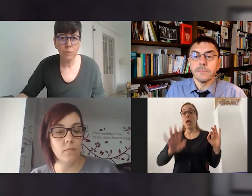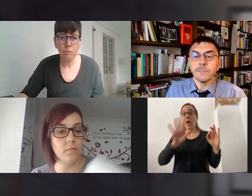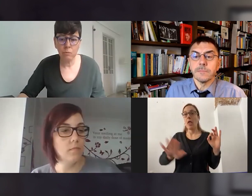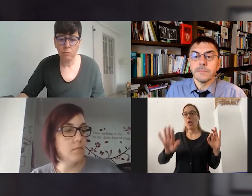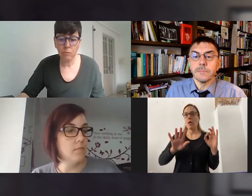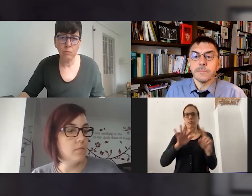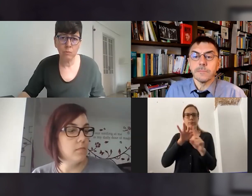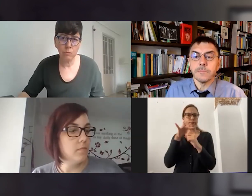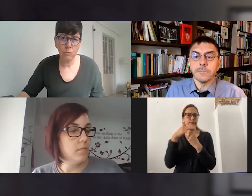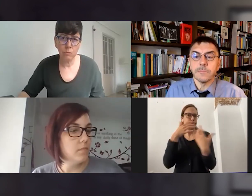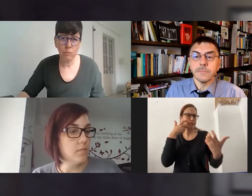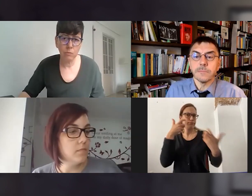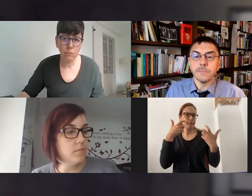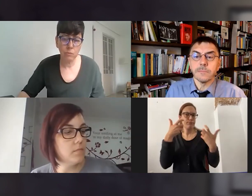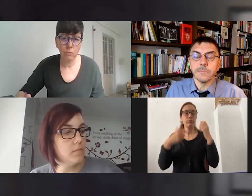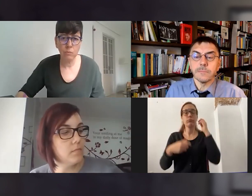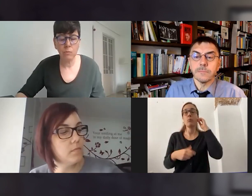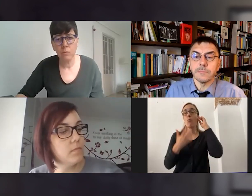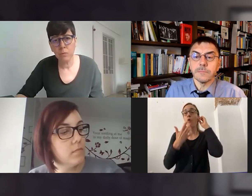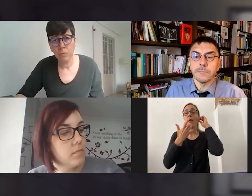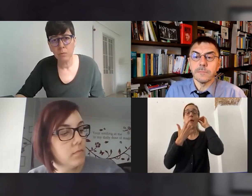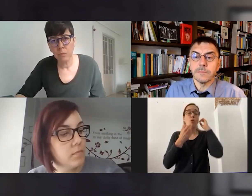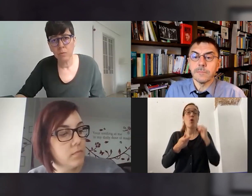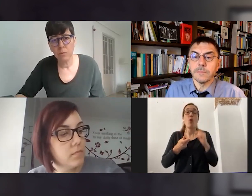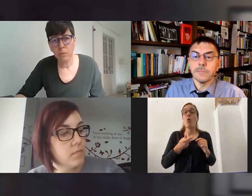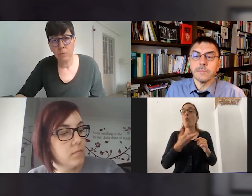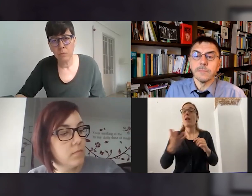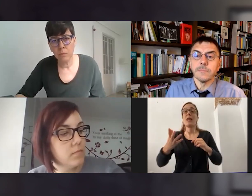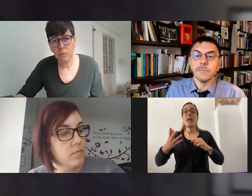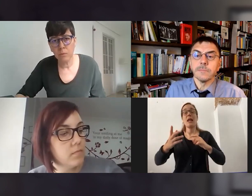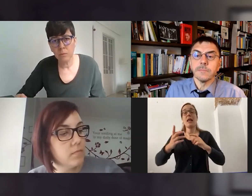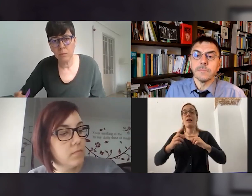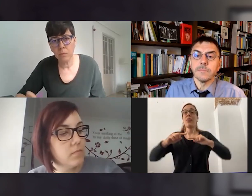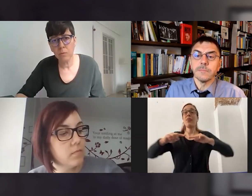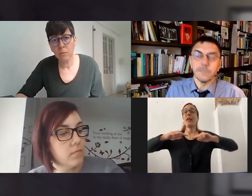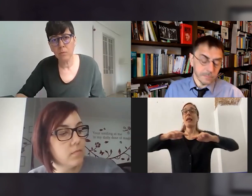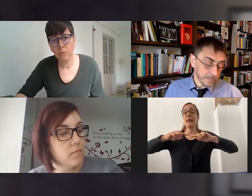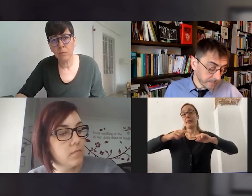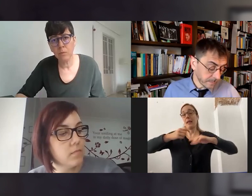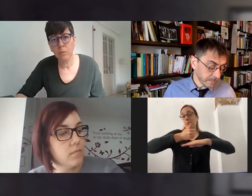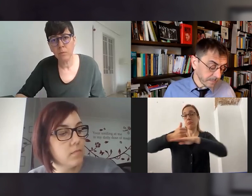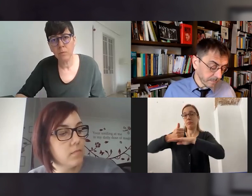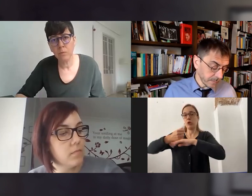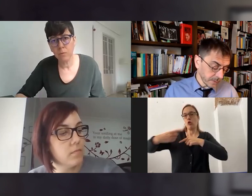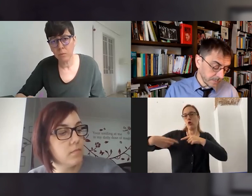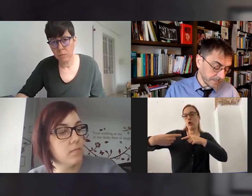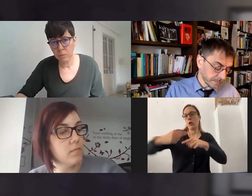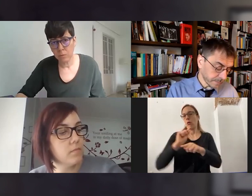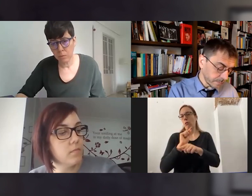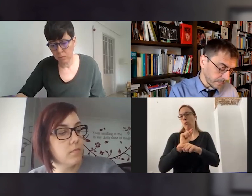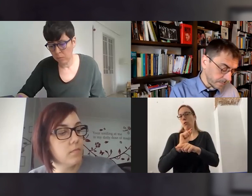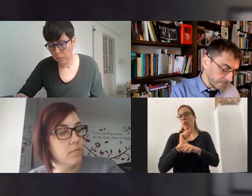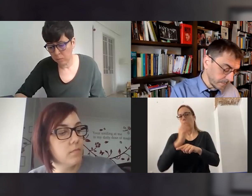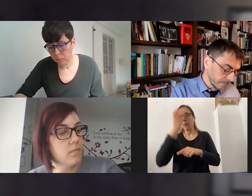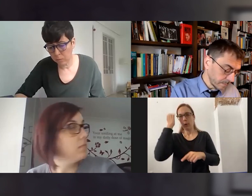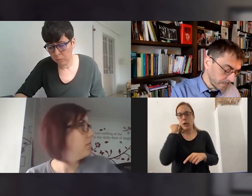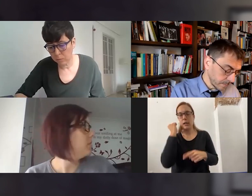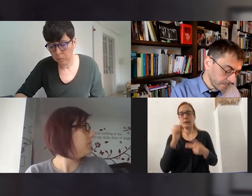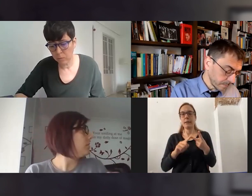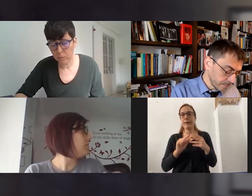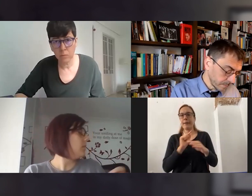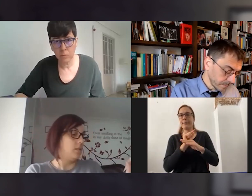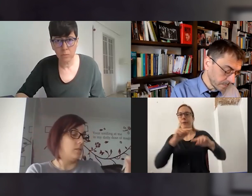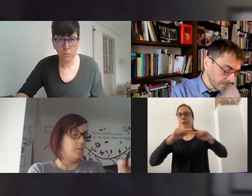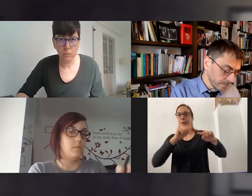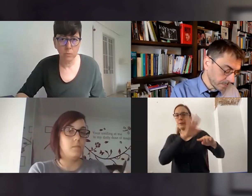significativo, y era que cuando a cualquier dirigente que estuviera todos los días criticando al secretario general, a Pablo Iglesias, criticando a la dirección estatal de